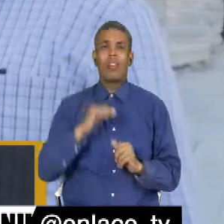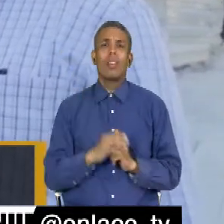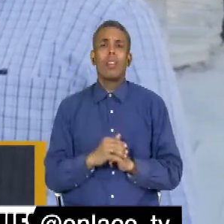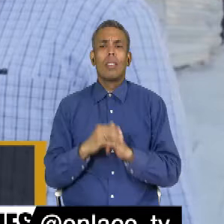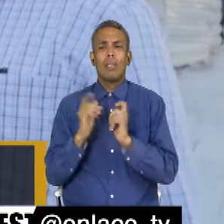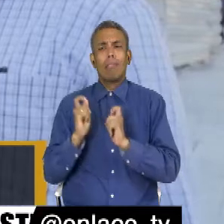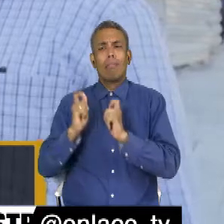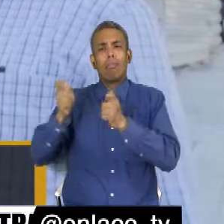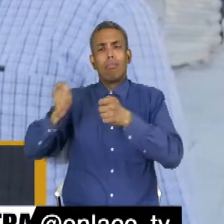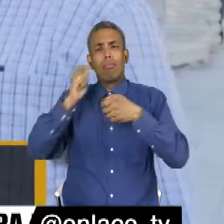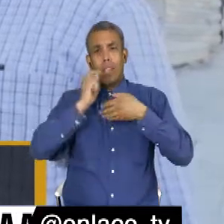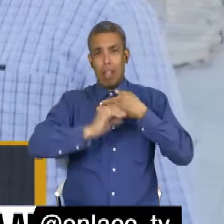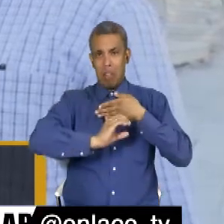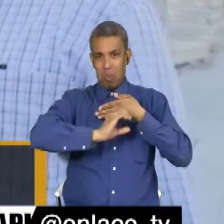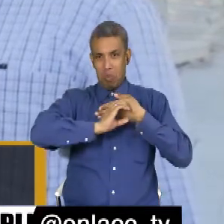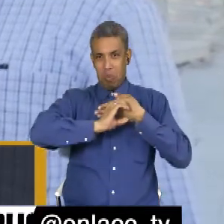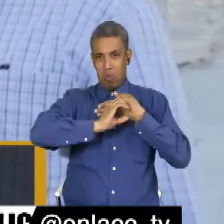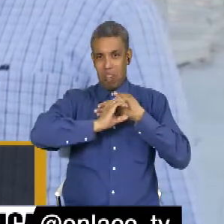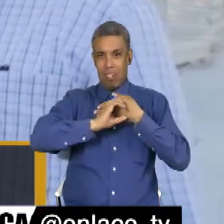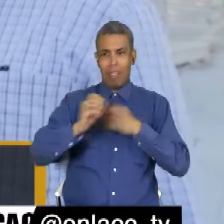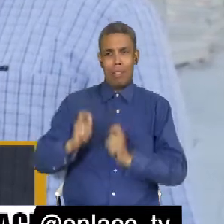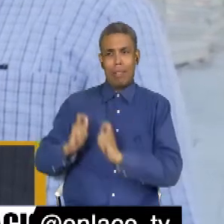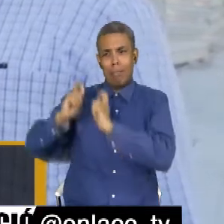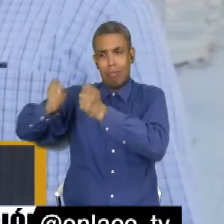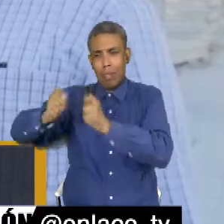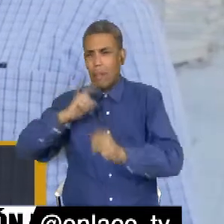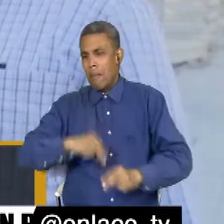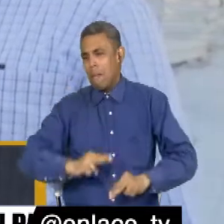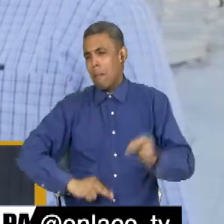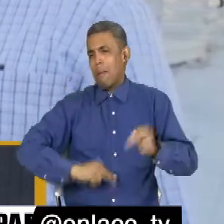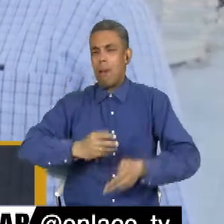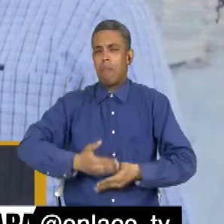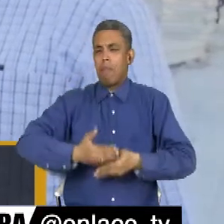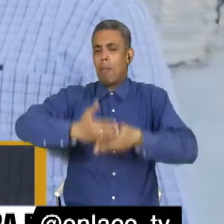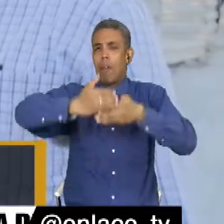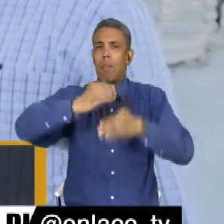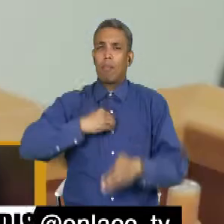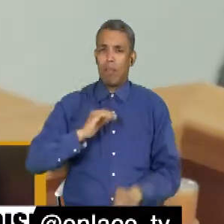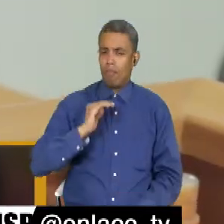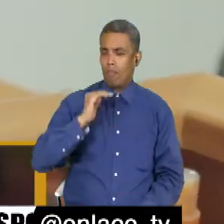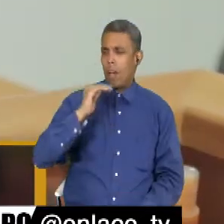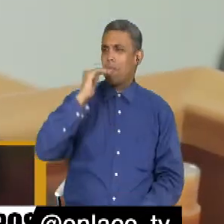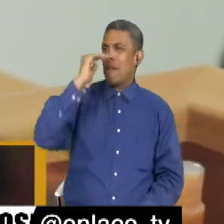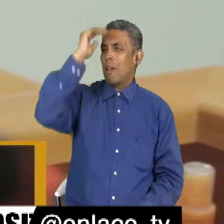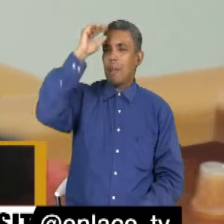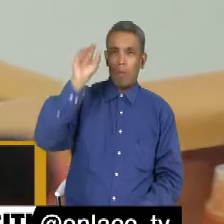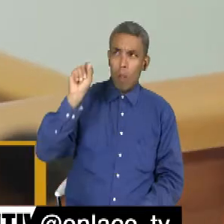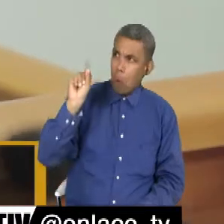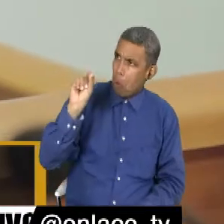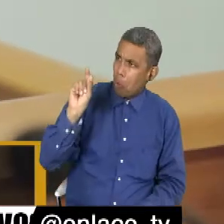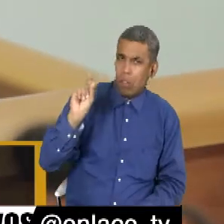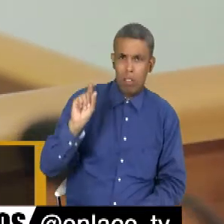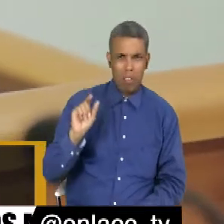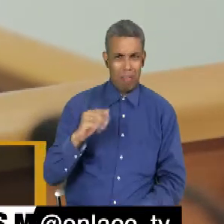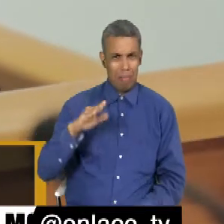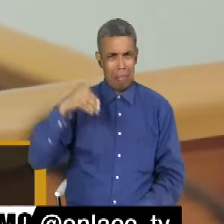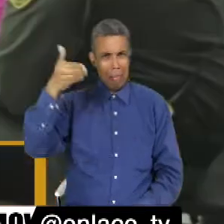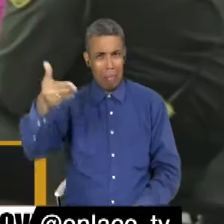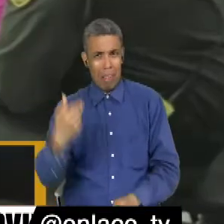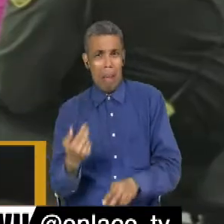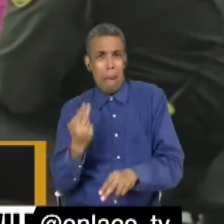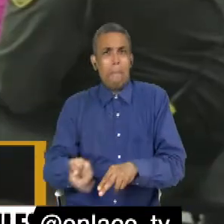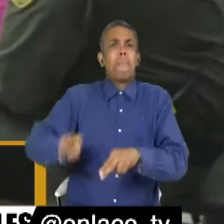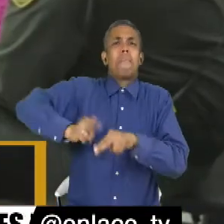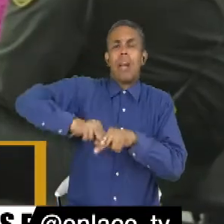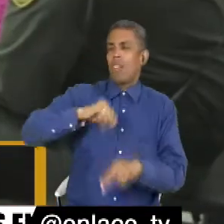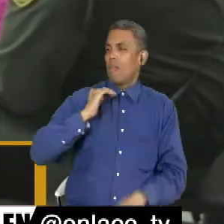en curaduría para que se construyeran 11 pisos, después fuera esa licencia modificada para 17 pisos y en estos momentos